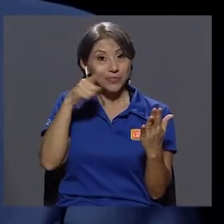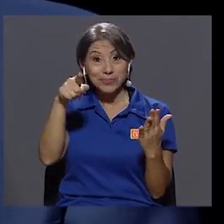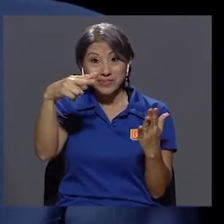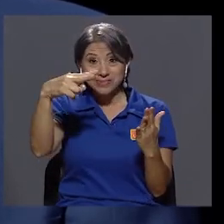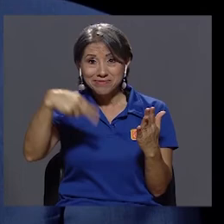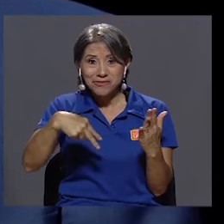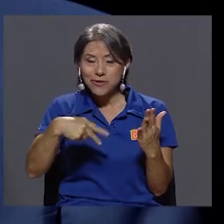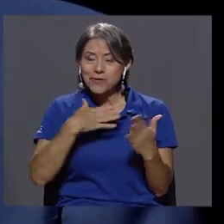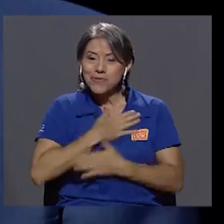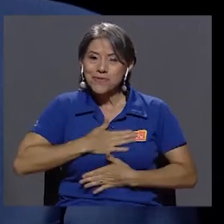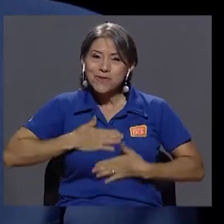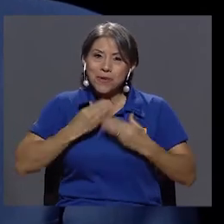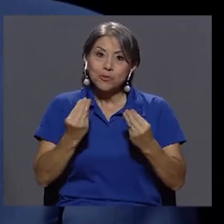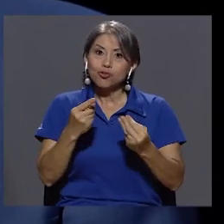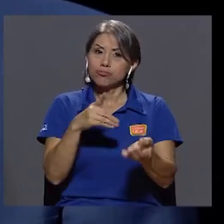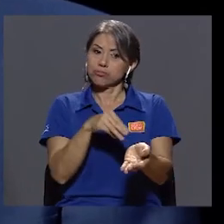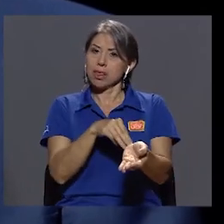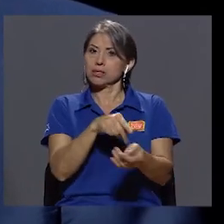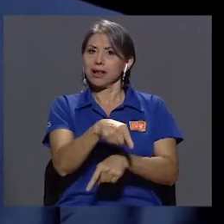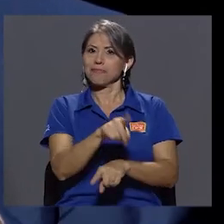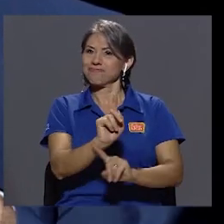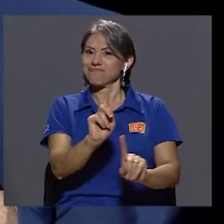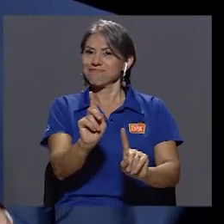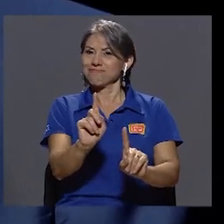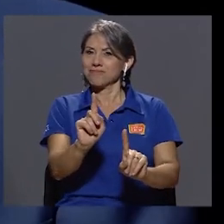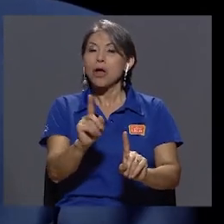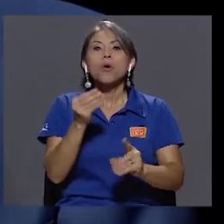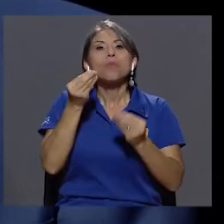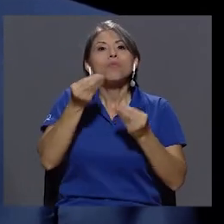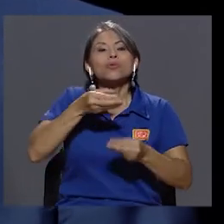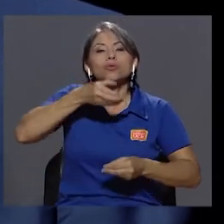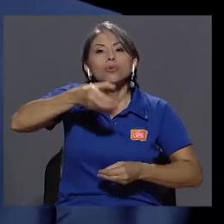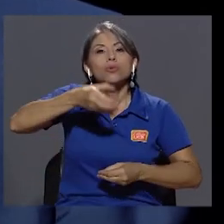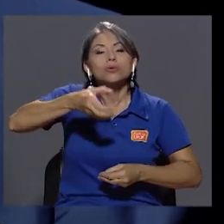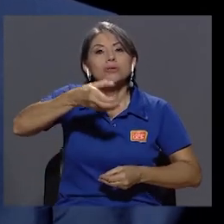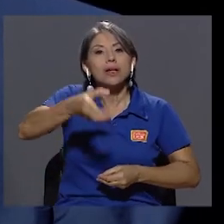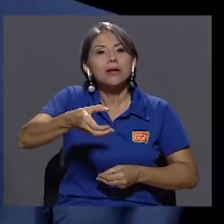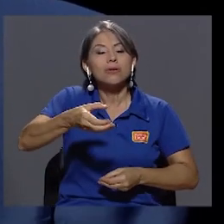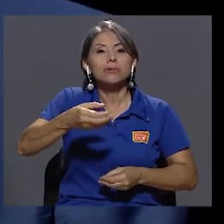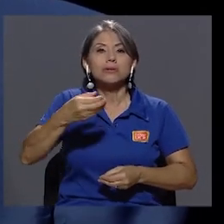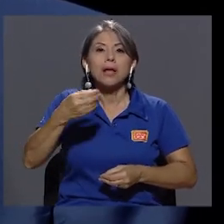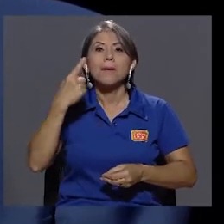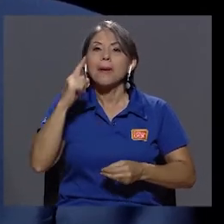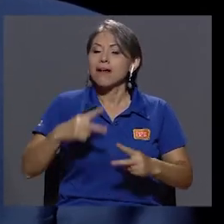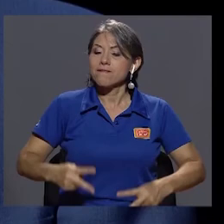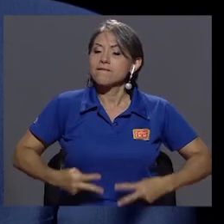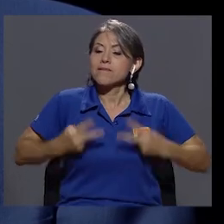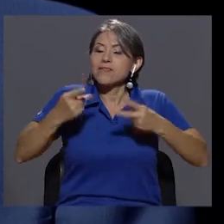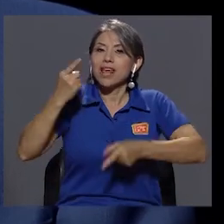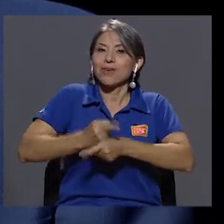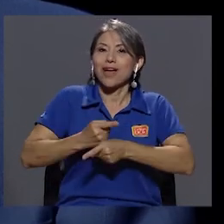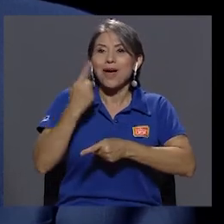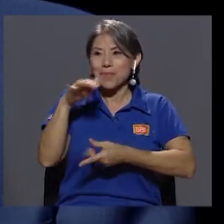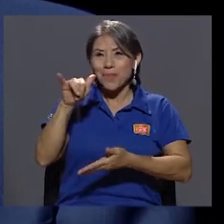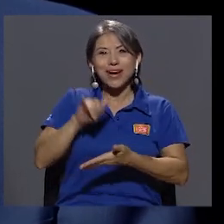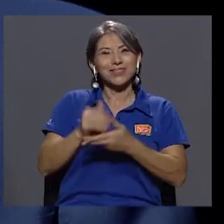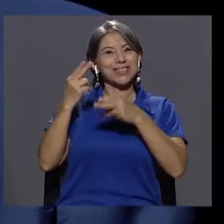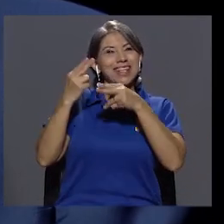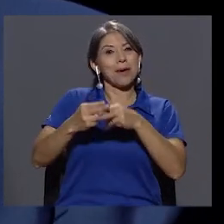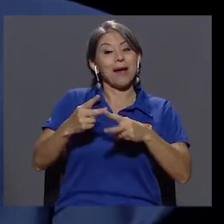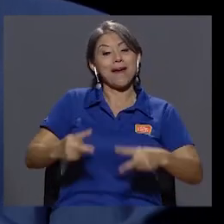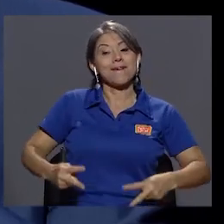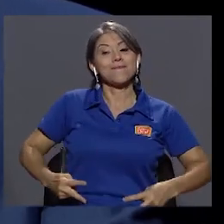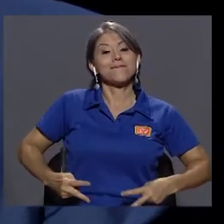mucho porque nos de medicina sí y tiene muchos consejos para vivir adecuadamente por eso llama vivo en los años